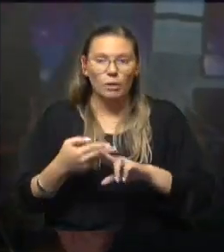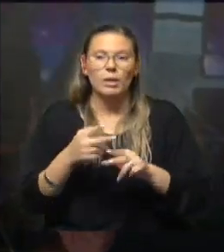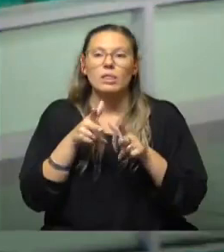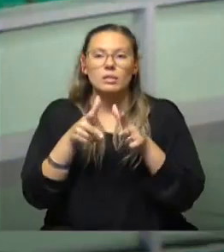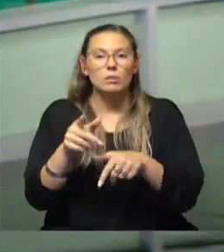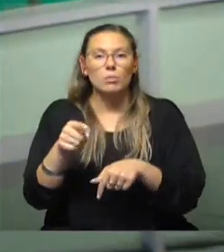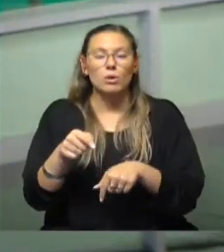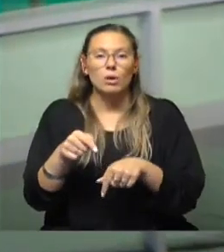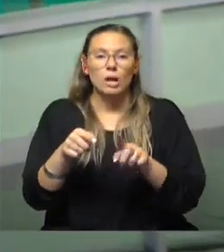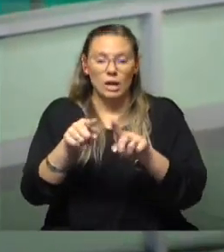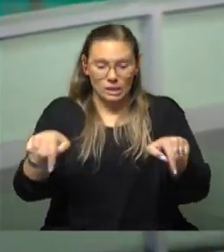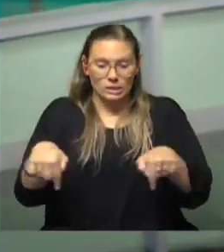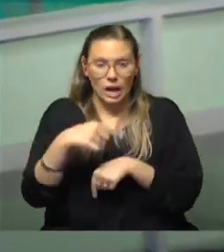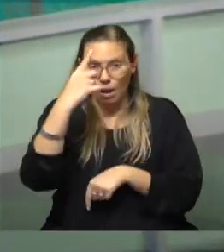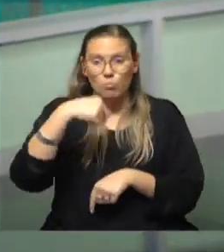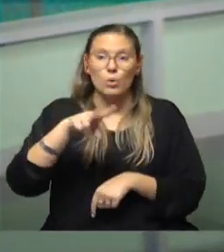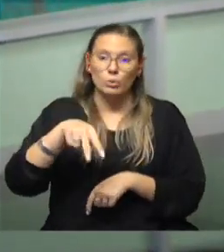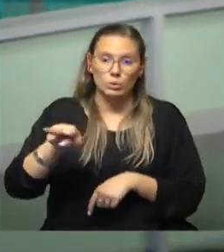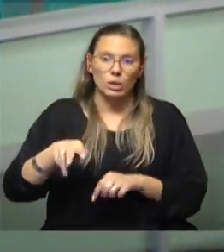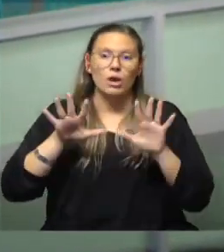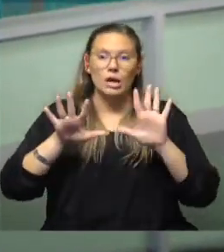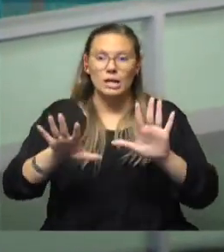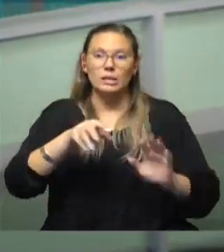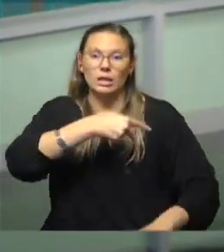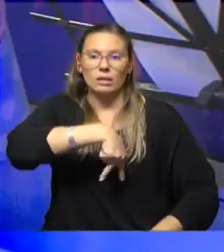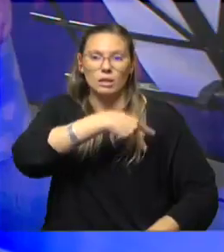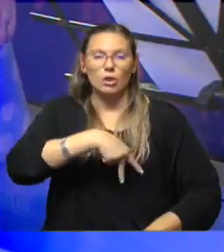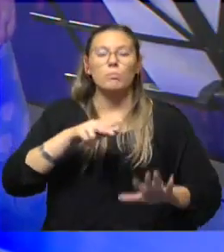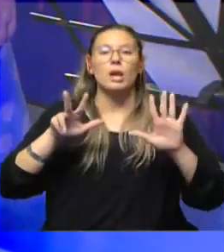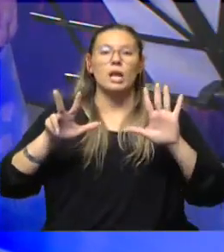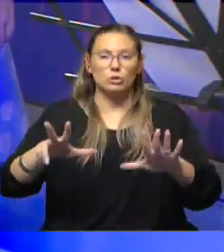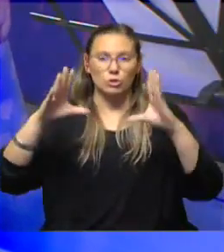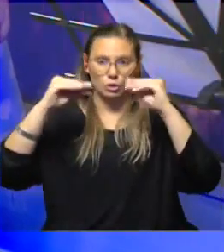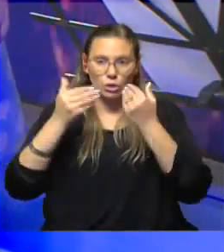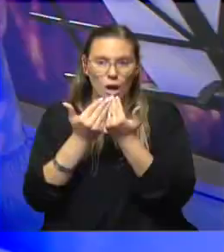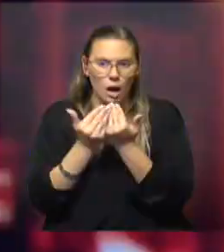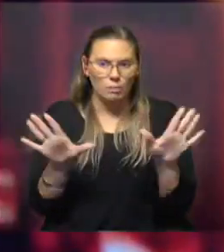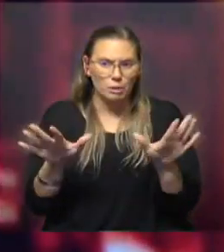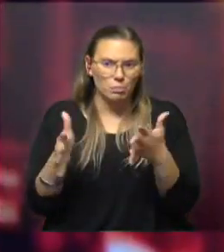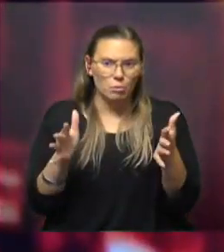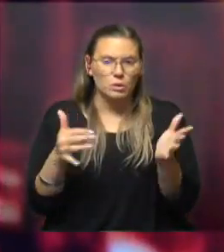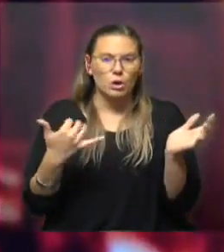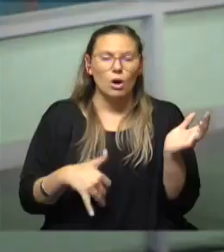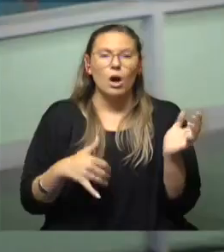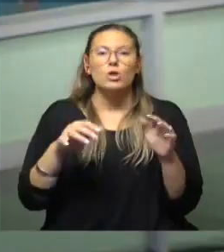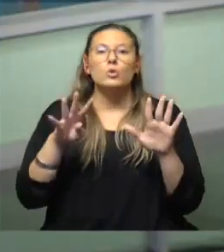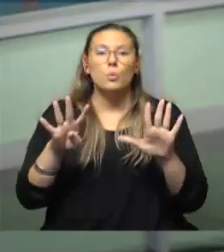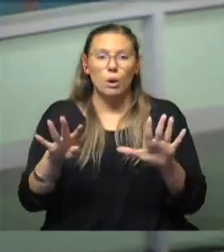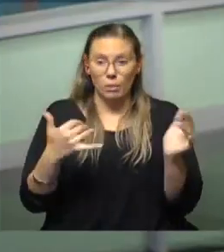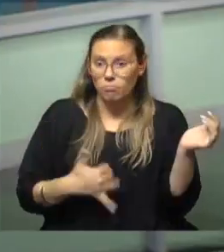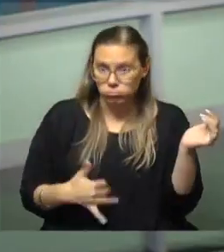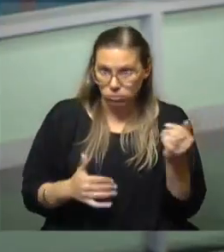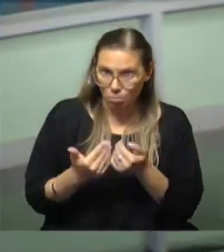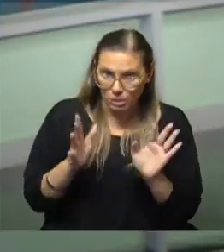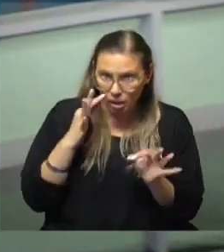Esto va a ser en la sala del museo. Va a ser el 10 de noviembre a las 20 horas. Abren puerta, más o menos vamos a estar tocando 21 horas, ¿no? Sí.